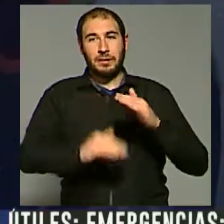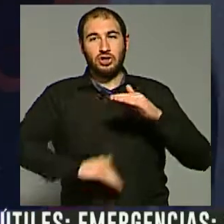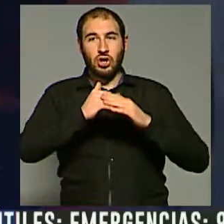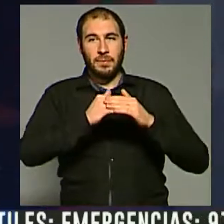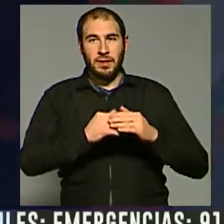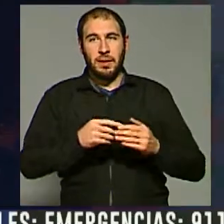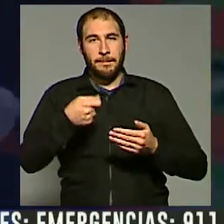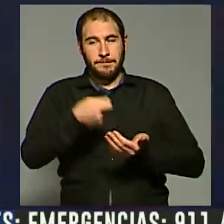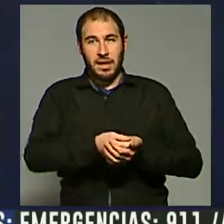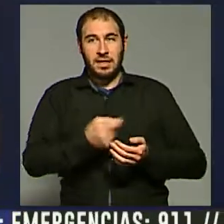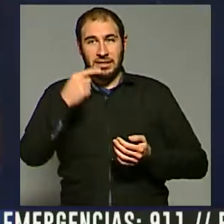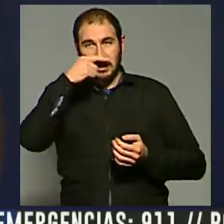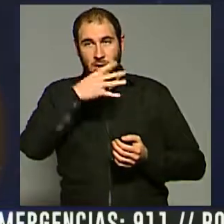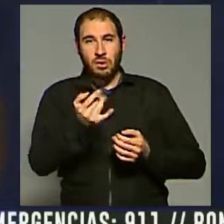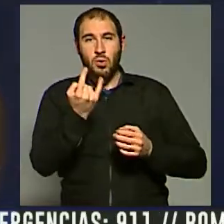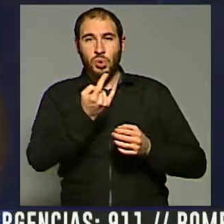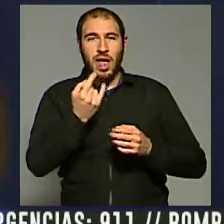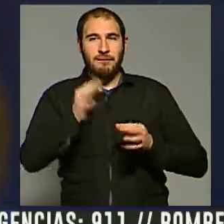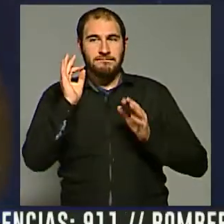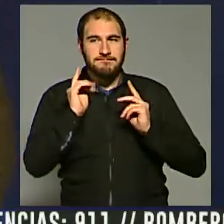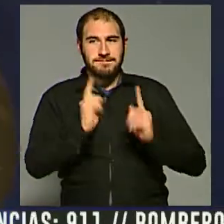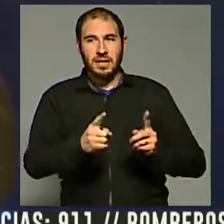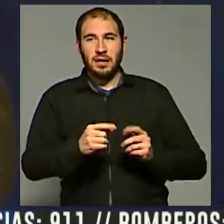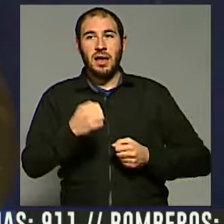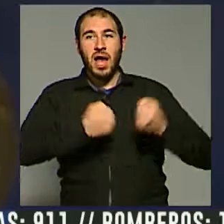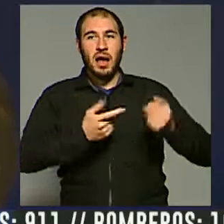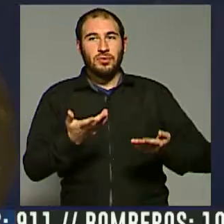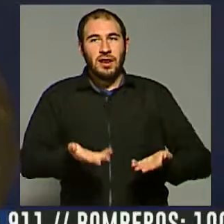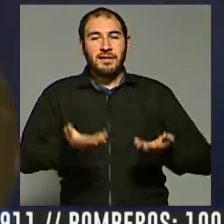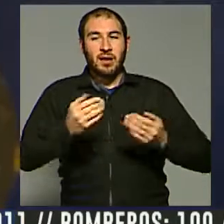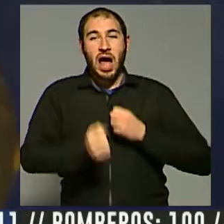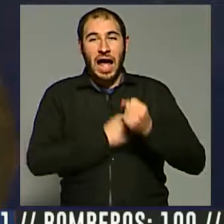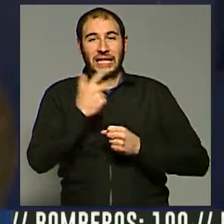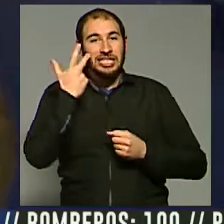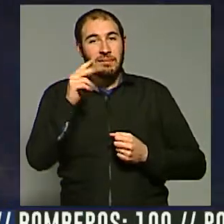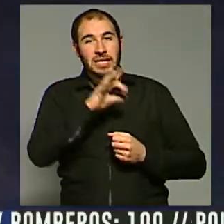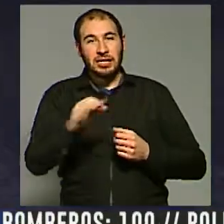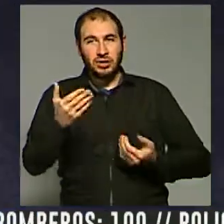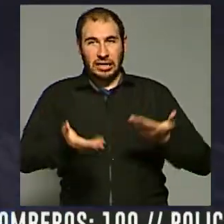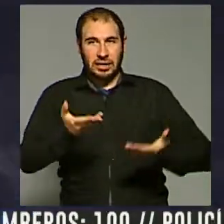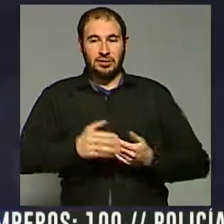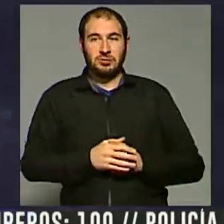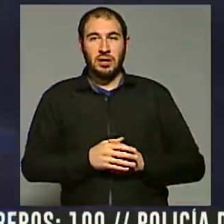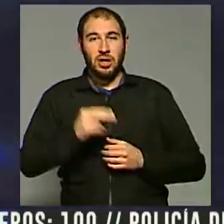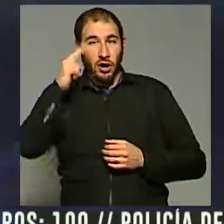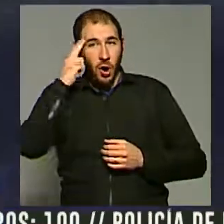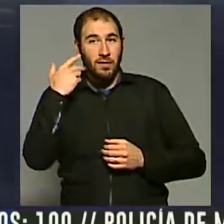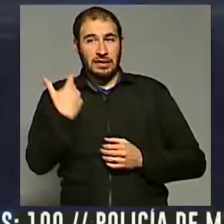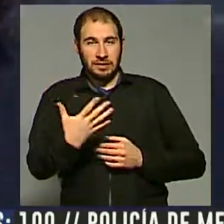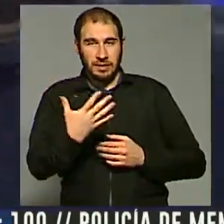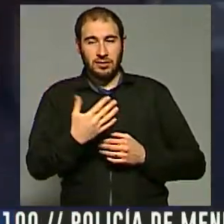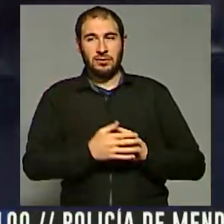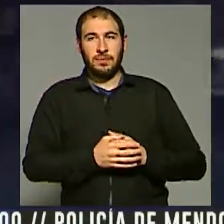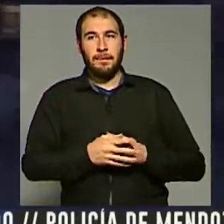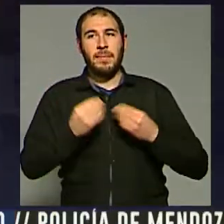máximos que pueden cobrar. 74 unidades fijas para vehículos livianos, que tiene que ver hasta 3.500 kilogramos. 95 unidades